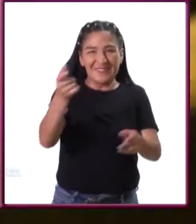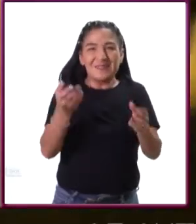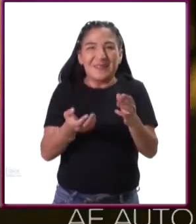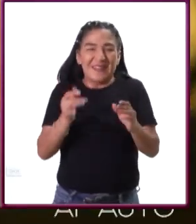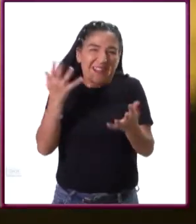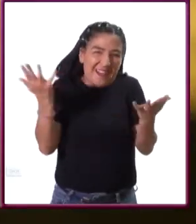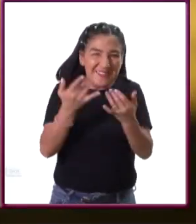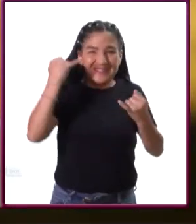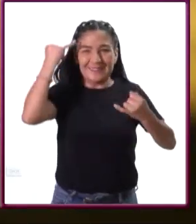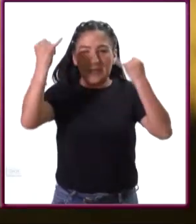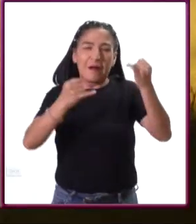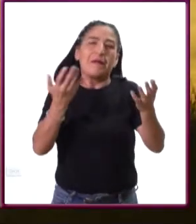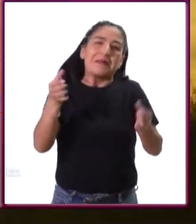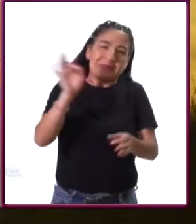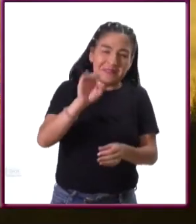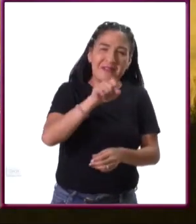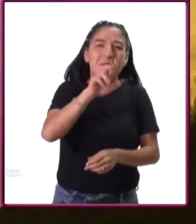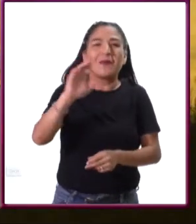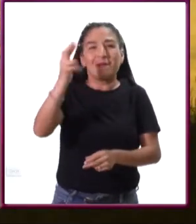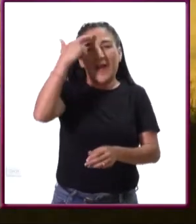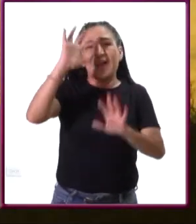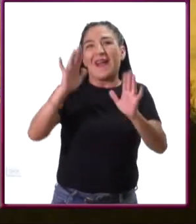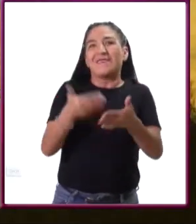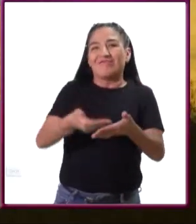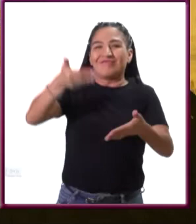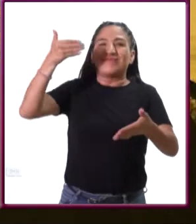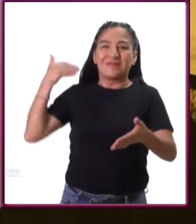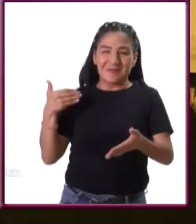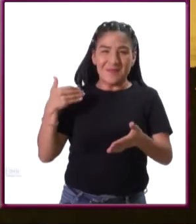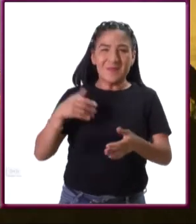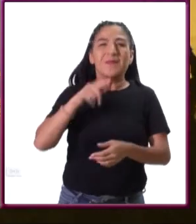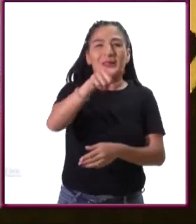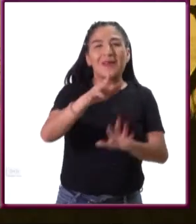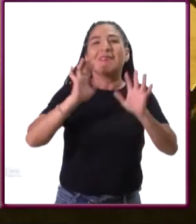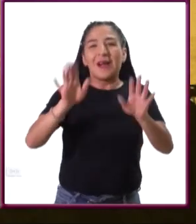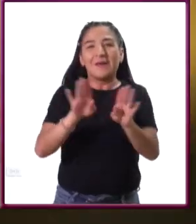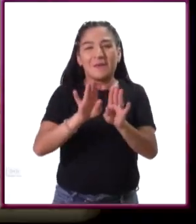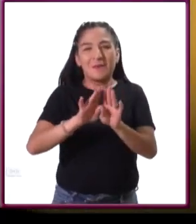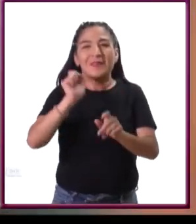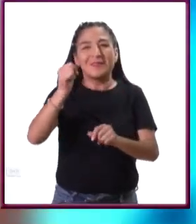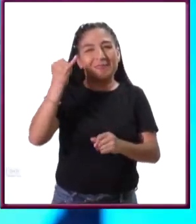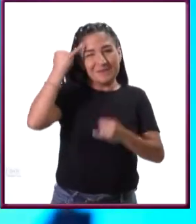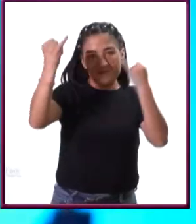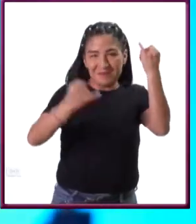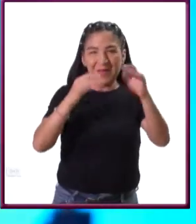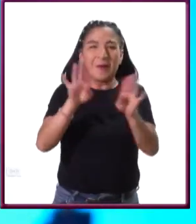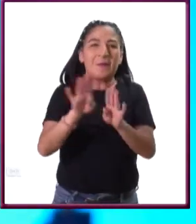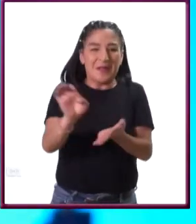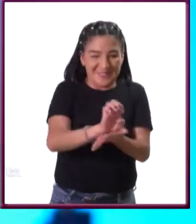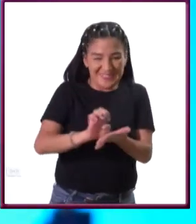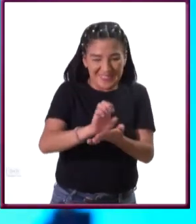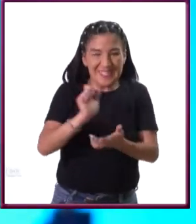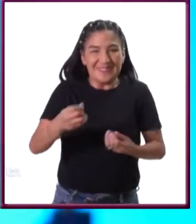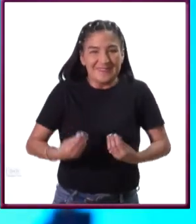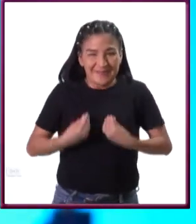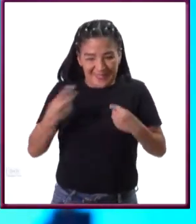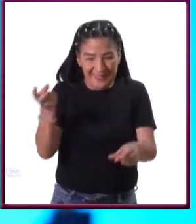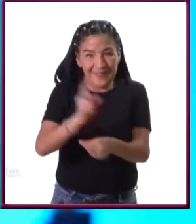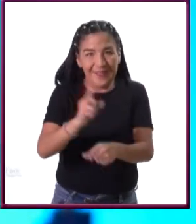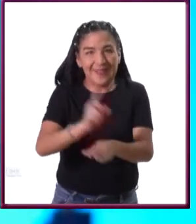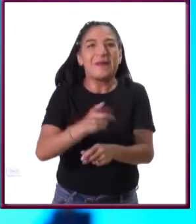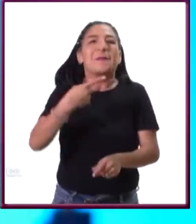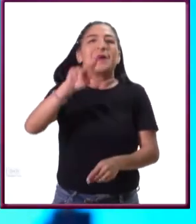un recuerdo que ya ha pasado? Tal vez te imaginaste escenas de la vida cotidiana, pero con más detalles.